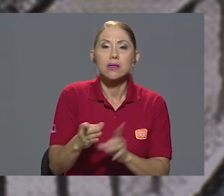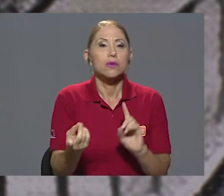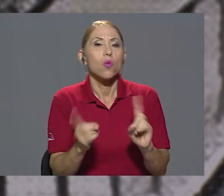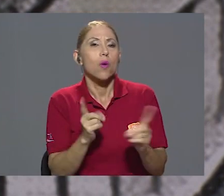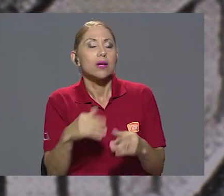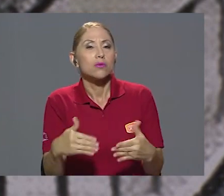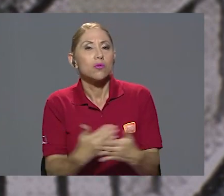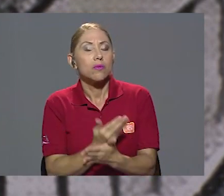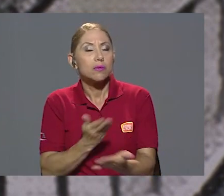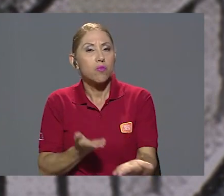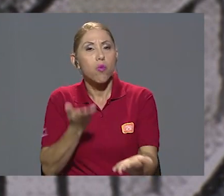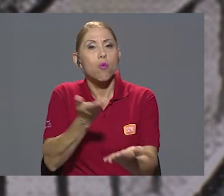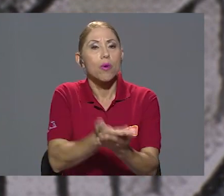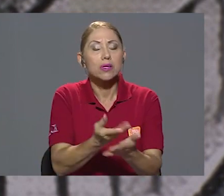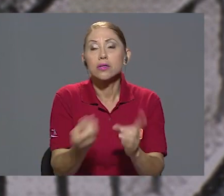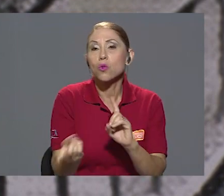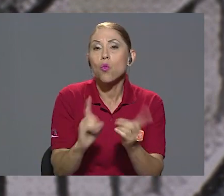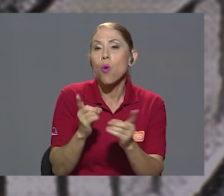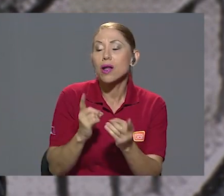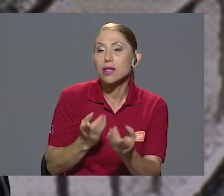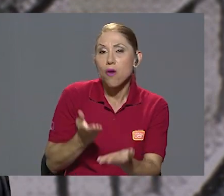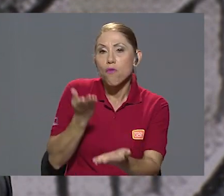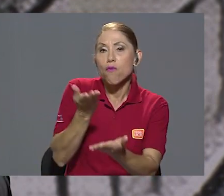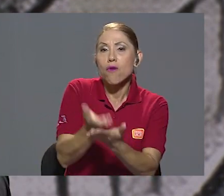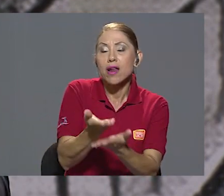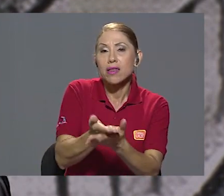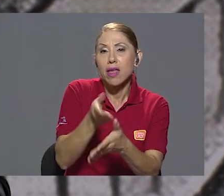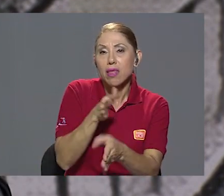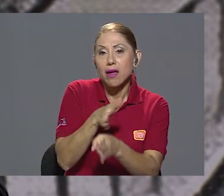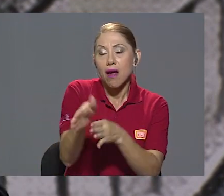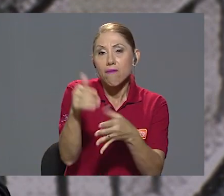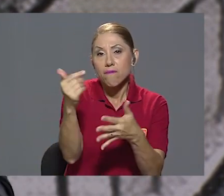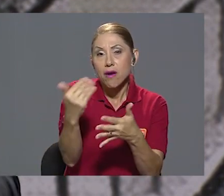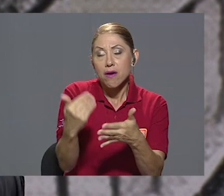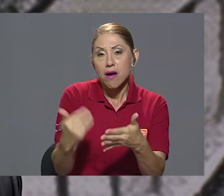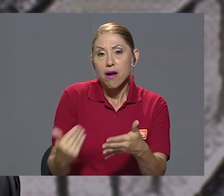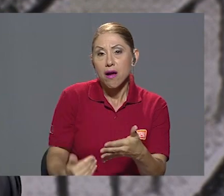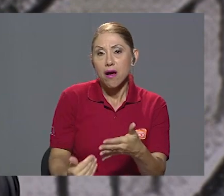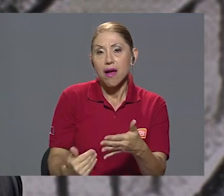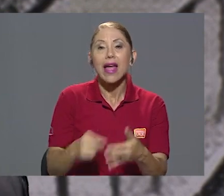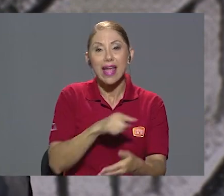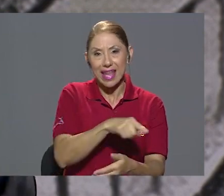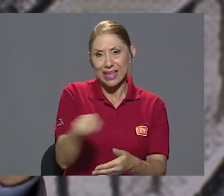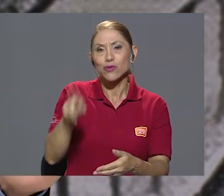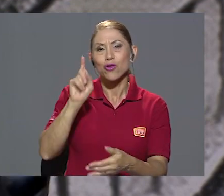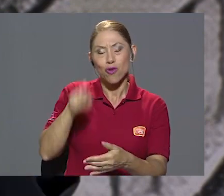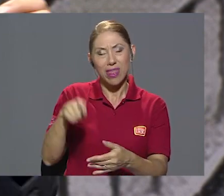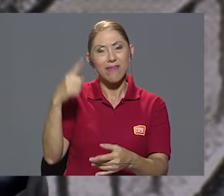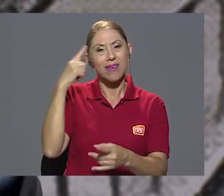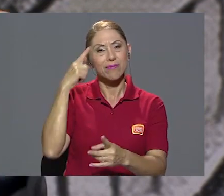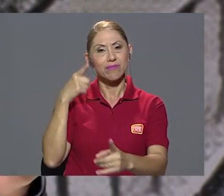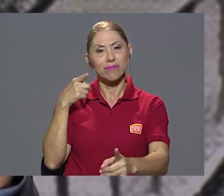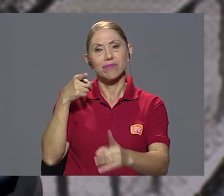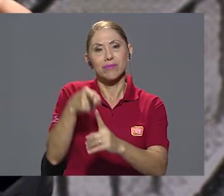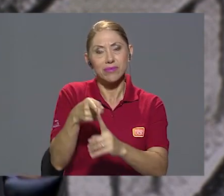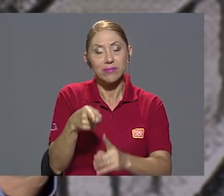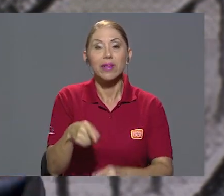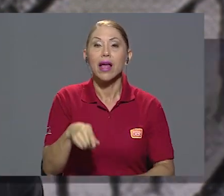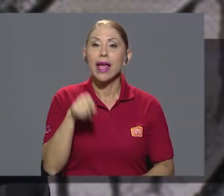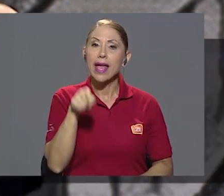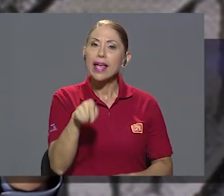oferta formativa, ¿verdad? Hacia dónde tiene que ir, que ese hacia dónde está marcado mucho